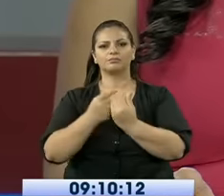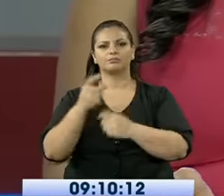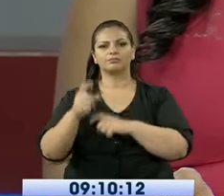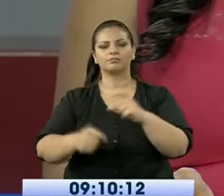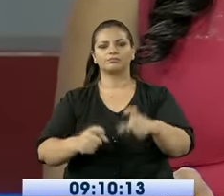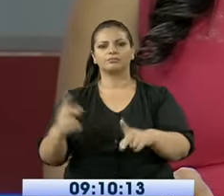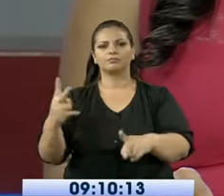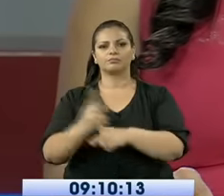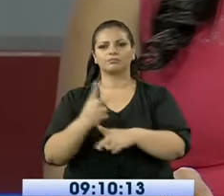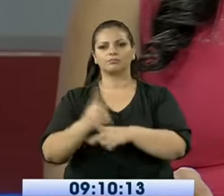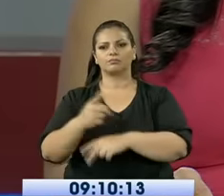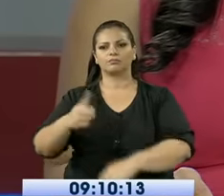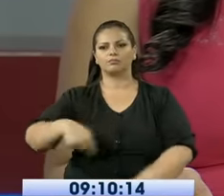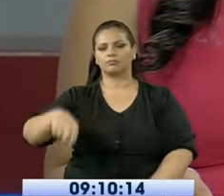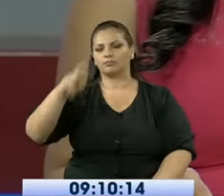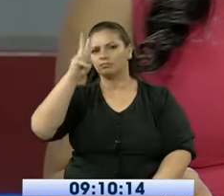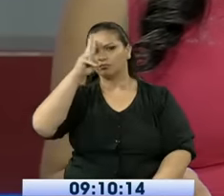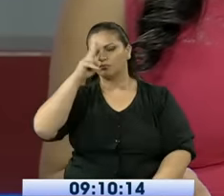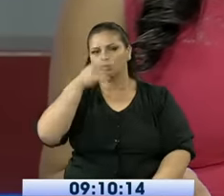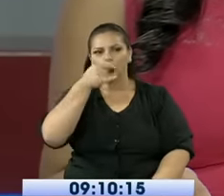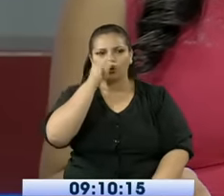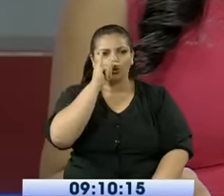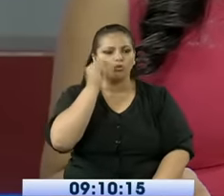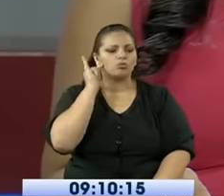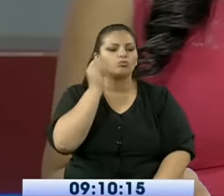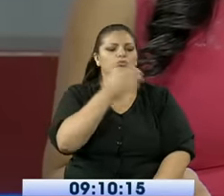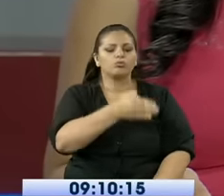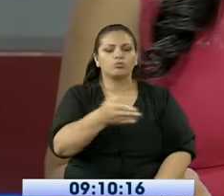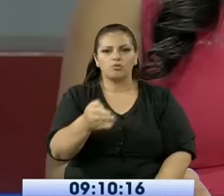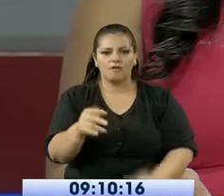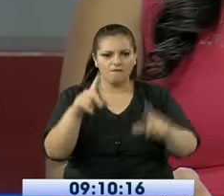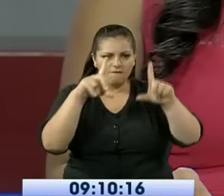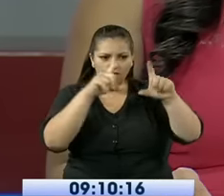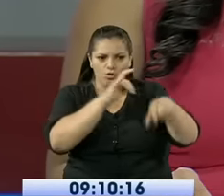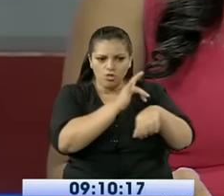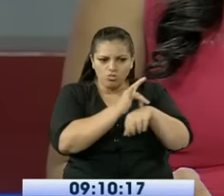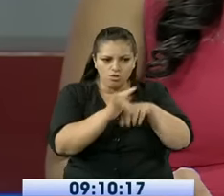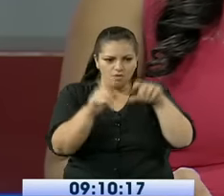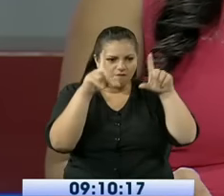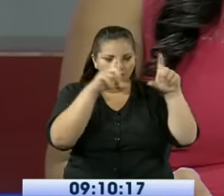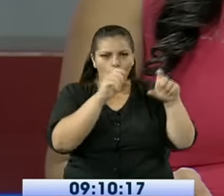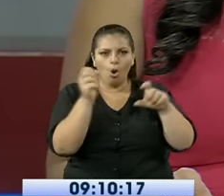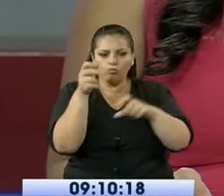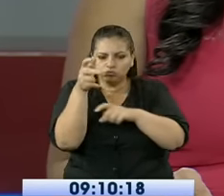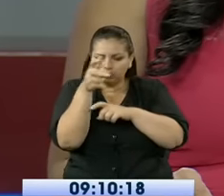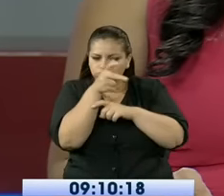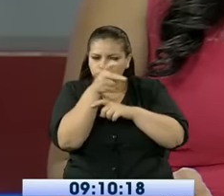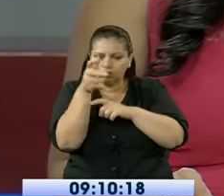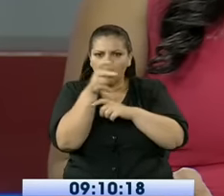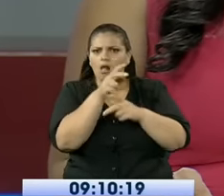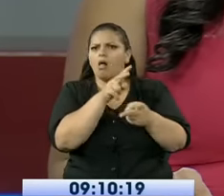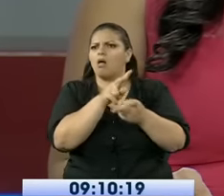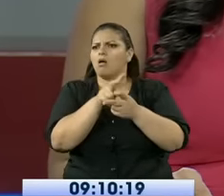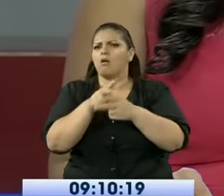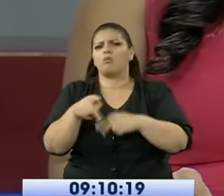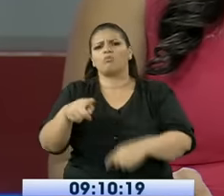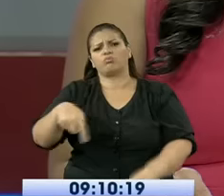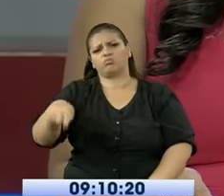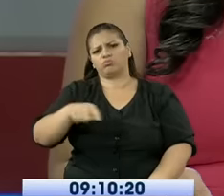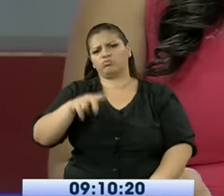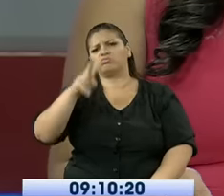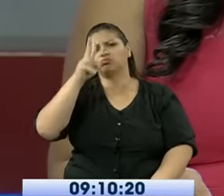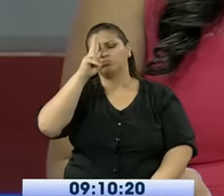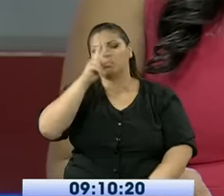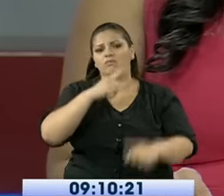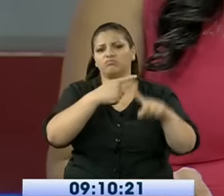a la pornografía infantil fue desarticulada por la policía en el operativo Camaleón 3, llevado a cabo en la ciudad de Machala, provincia de El